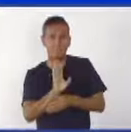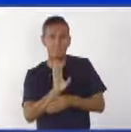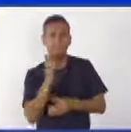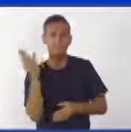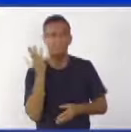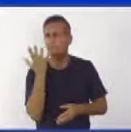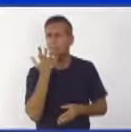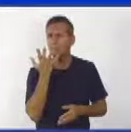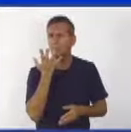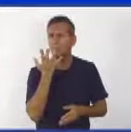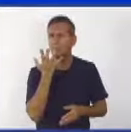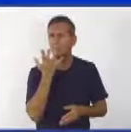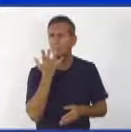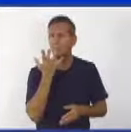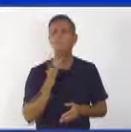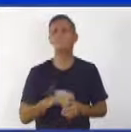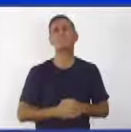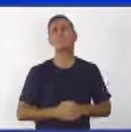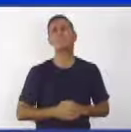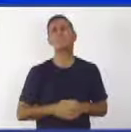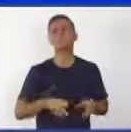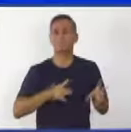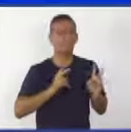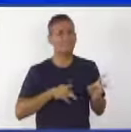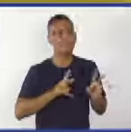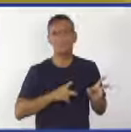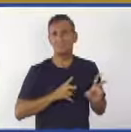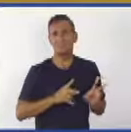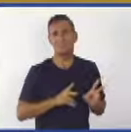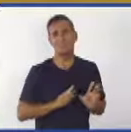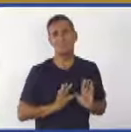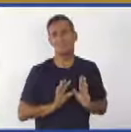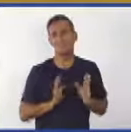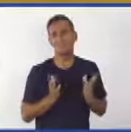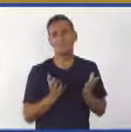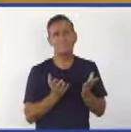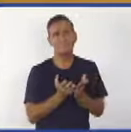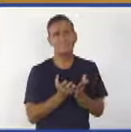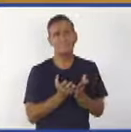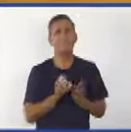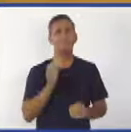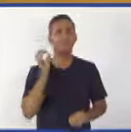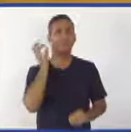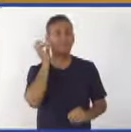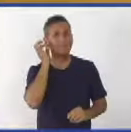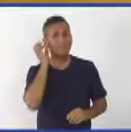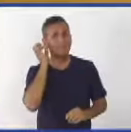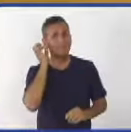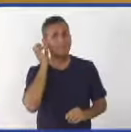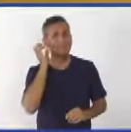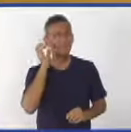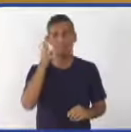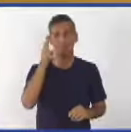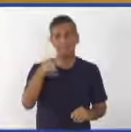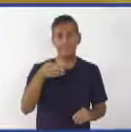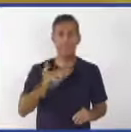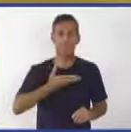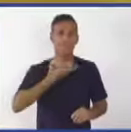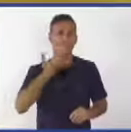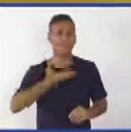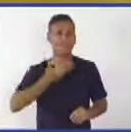pues del eterno novio de toda la mujer del escritor poeta español